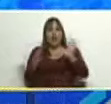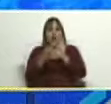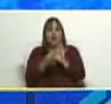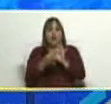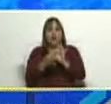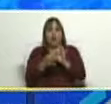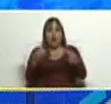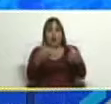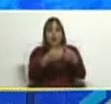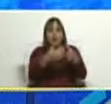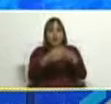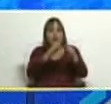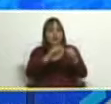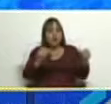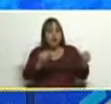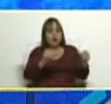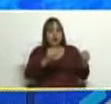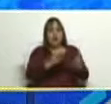Hugo Chávez.